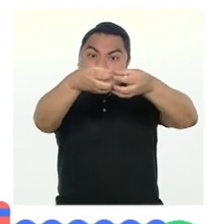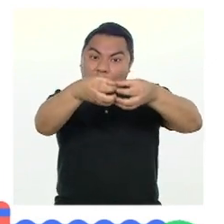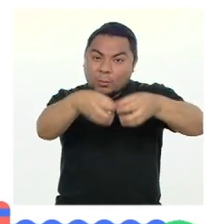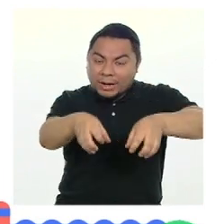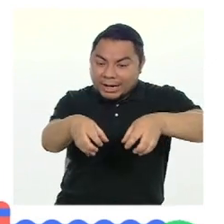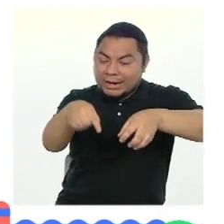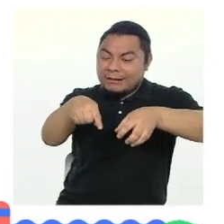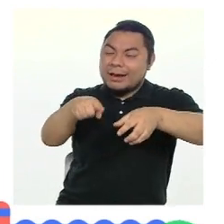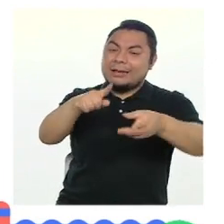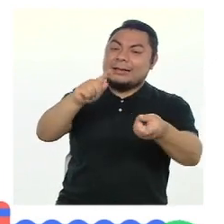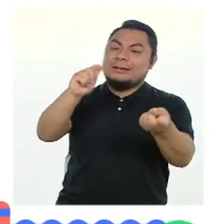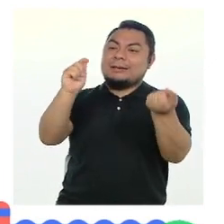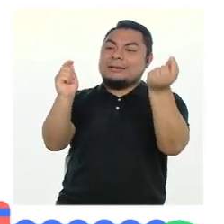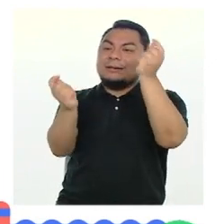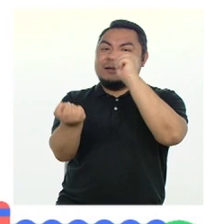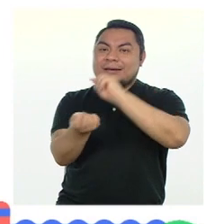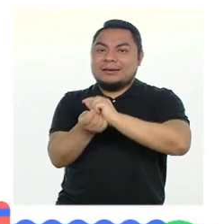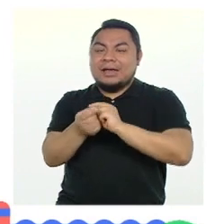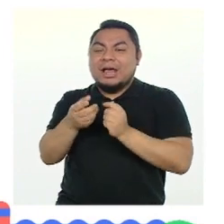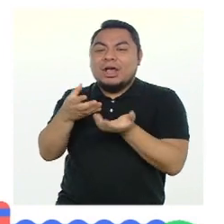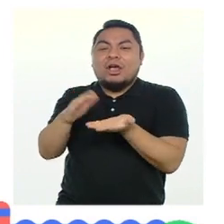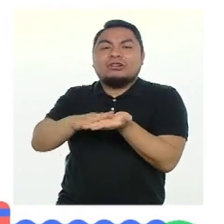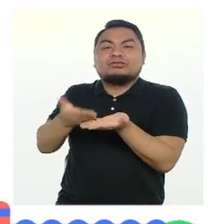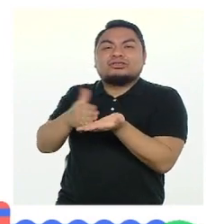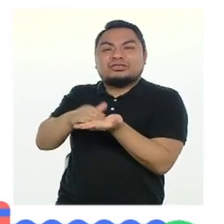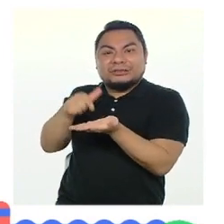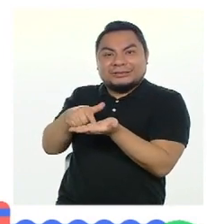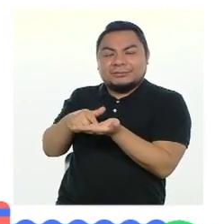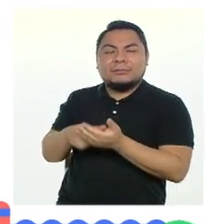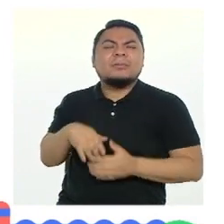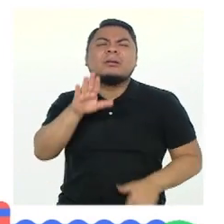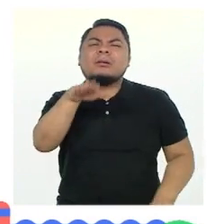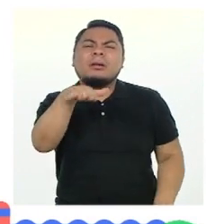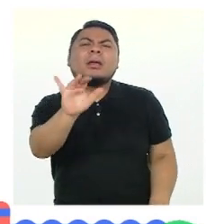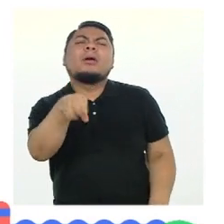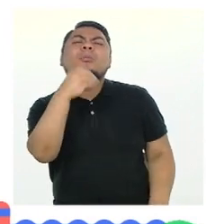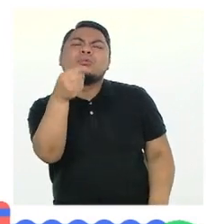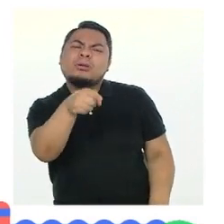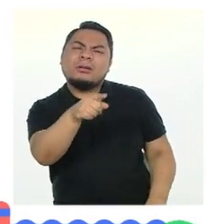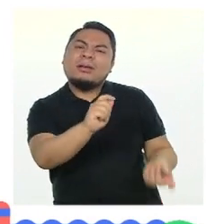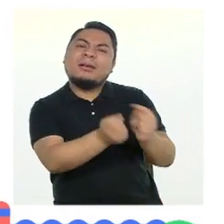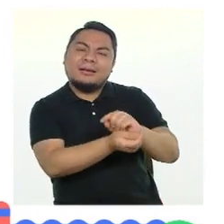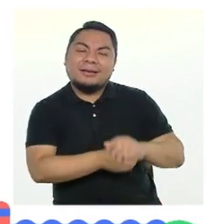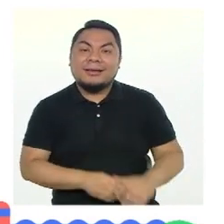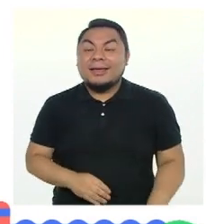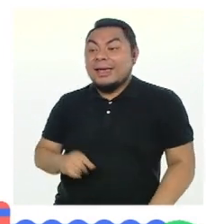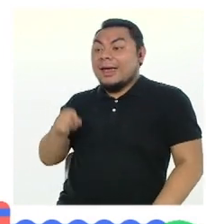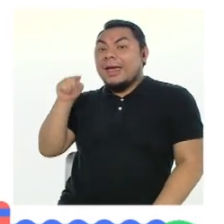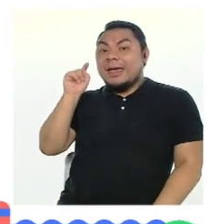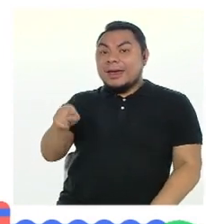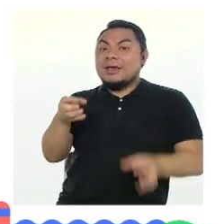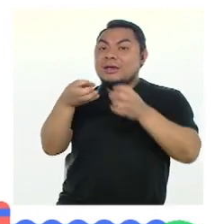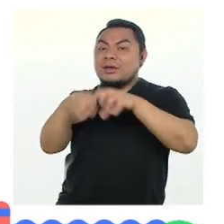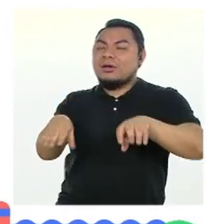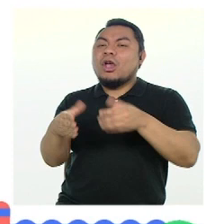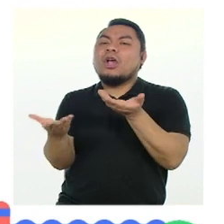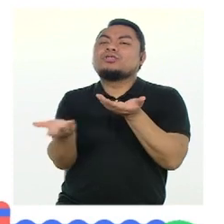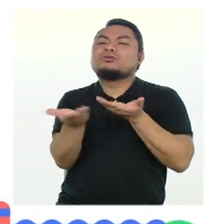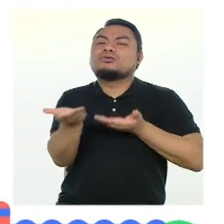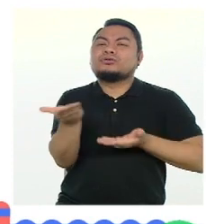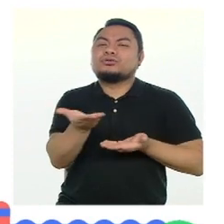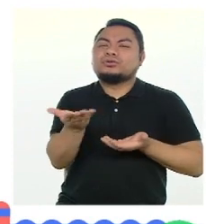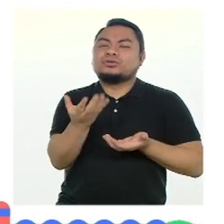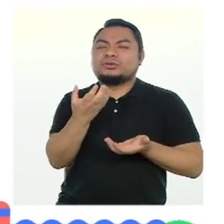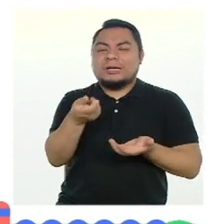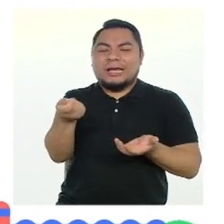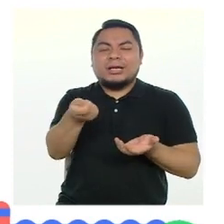ha transformado en huevo frito. ¿Y por qué ha pasado eso? Porque lo han cocinado